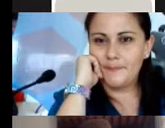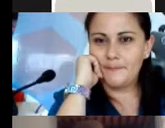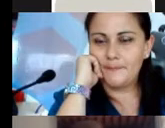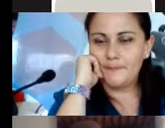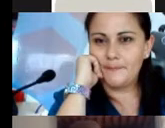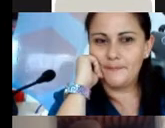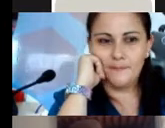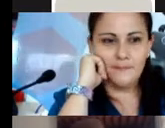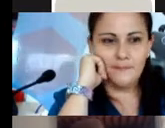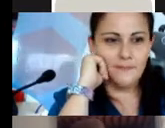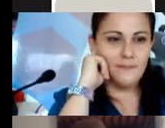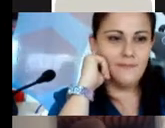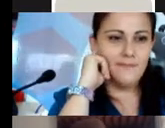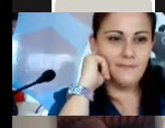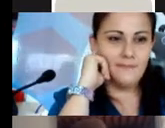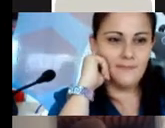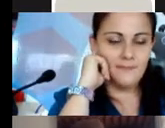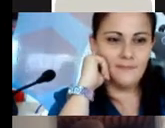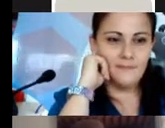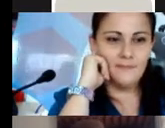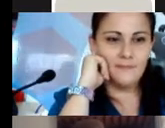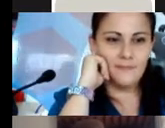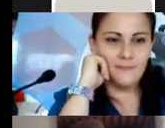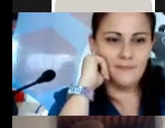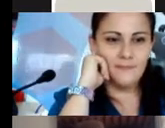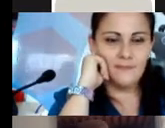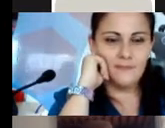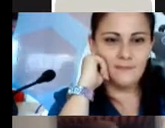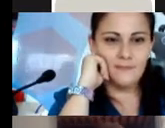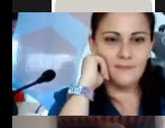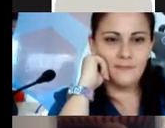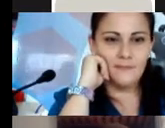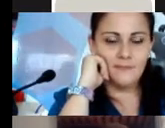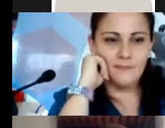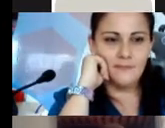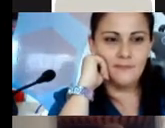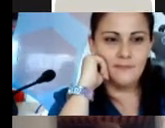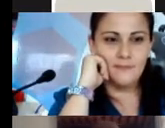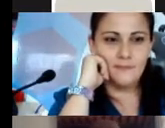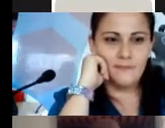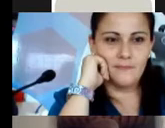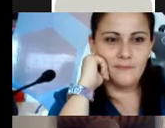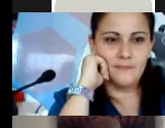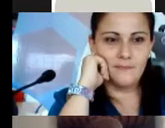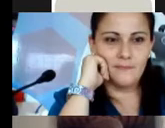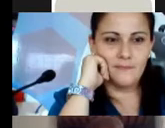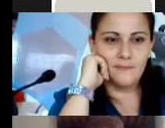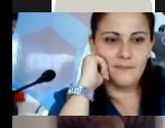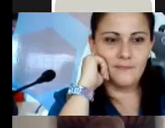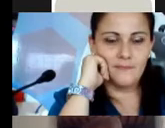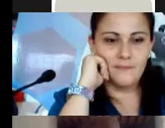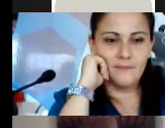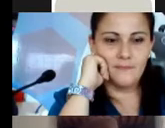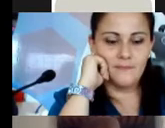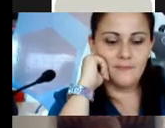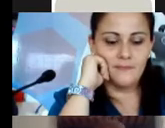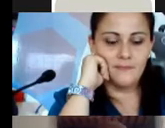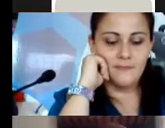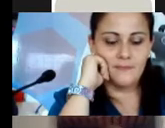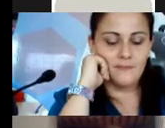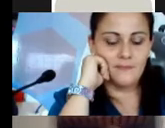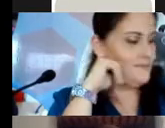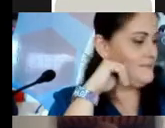utiliza en doble densidad, que es muy importante, es decir, no utilizamos una única densidad en estos sistemas posturales,